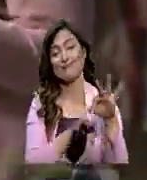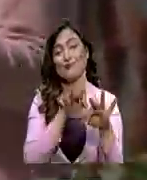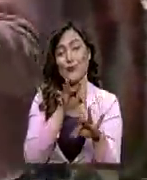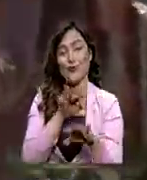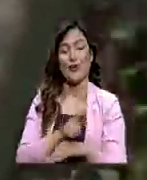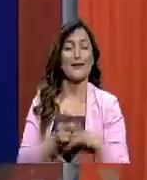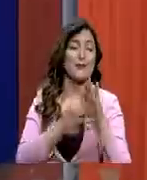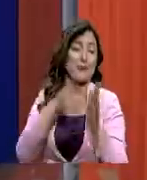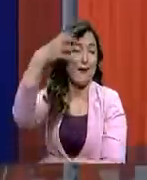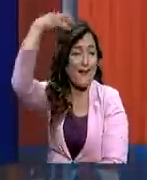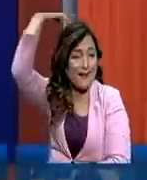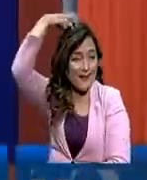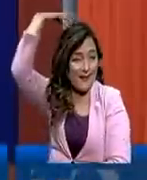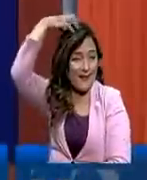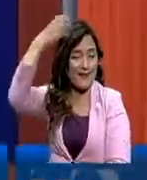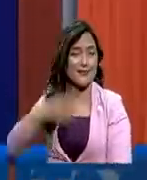de la telefonía.